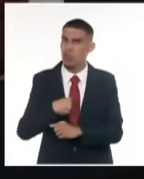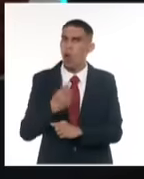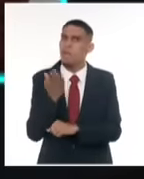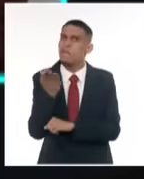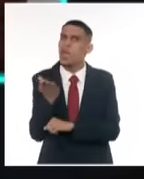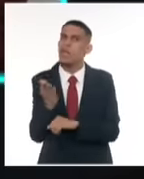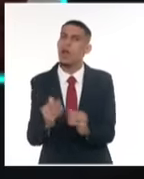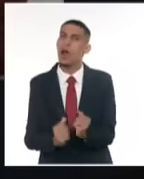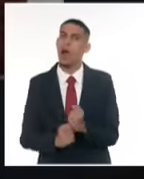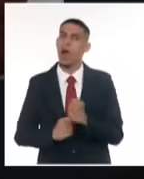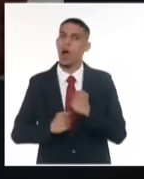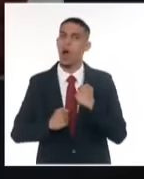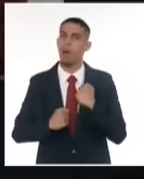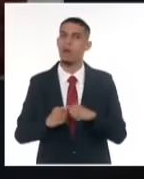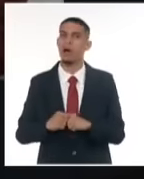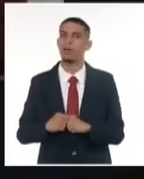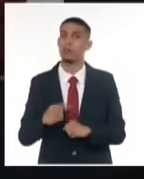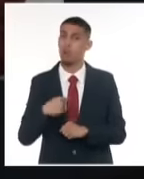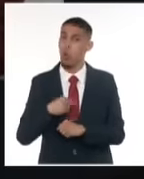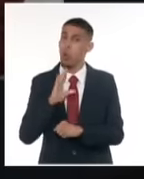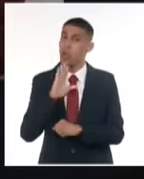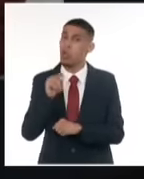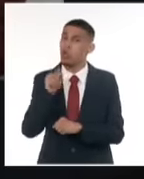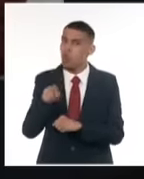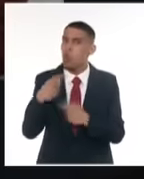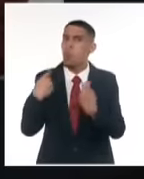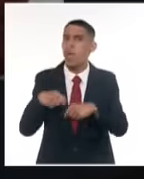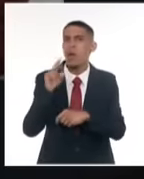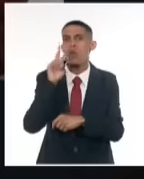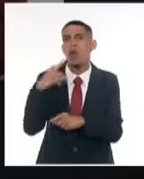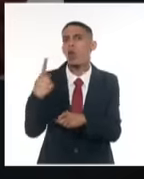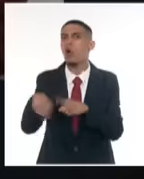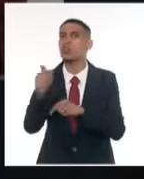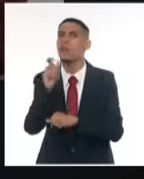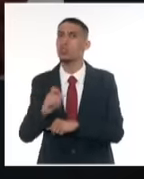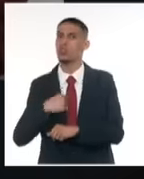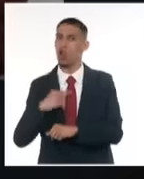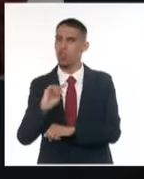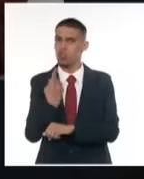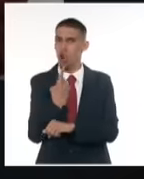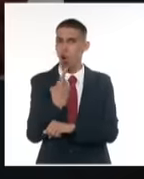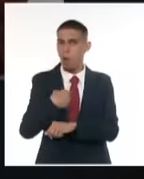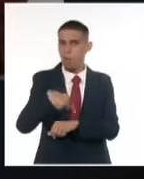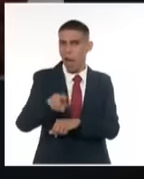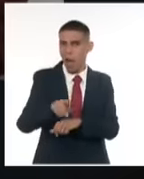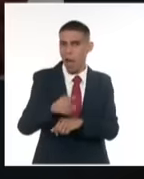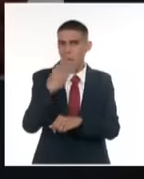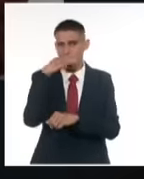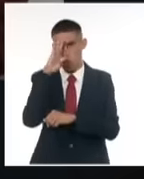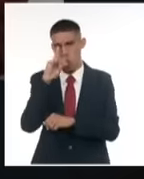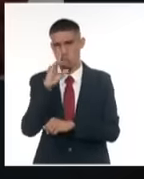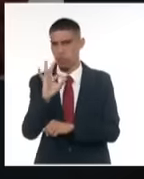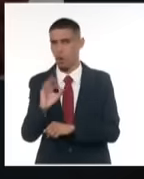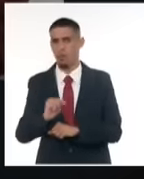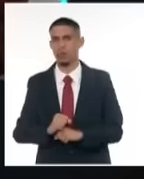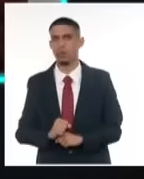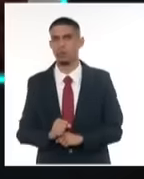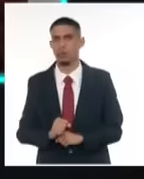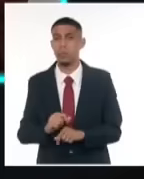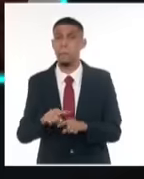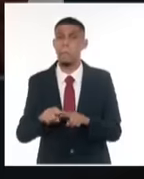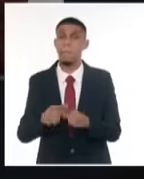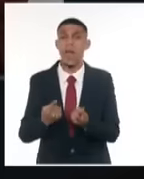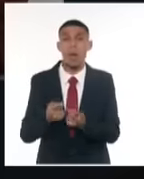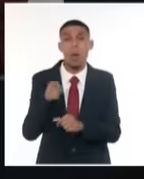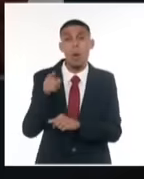armas y que me ponga en contacto con más gente para desarrollar algo grande. Porque tengo que tener algo en concreto. Pero él me dice que no, que eso es